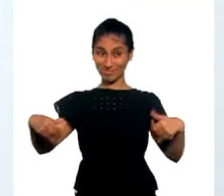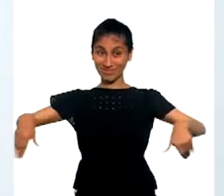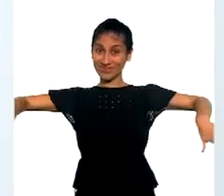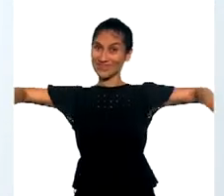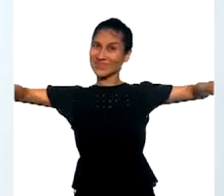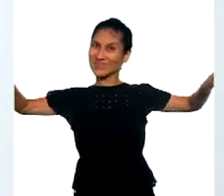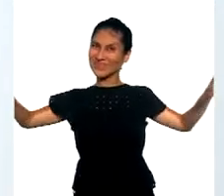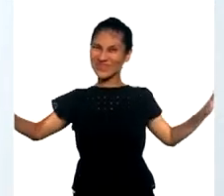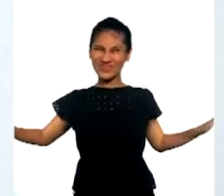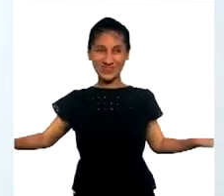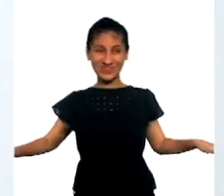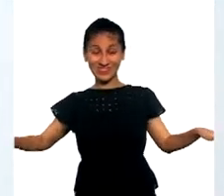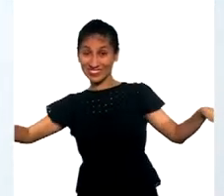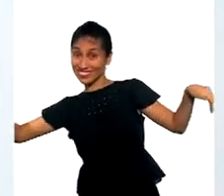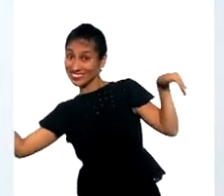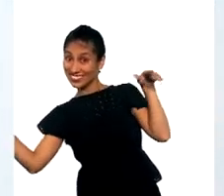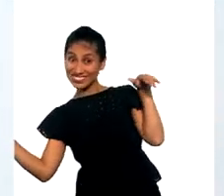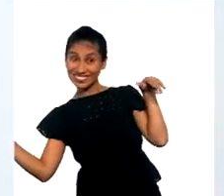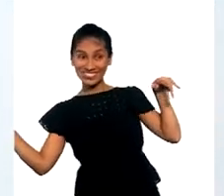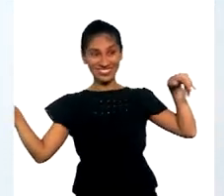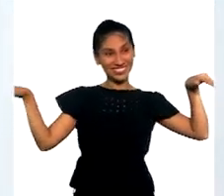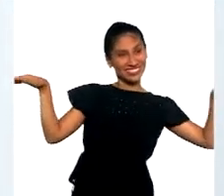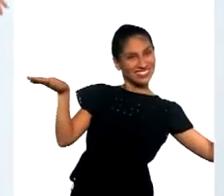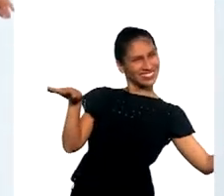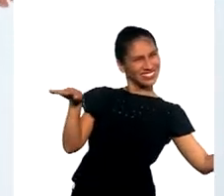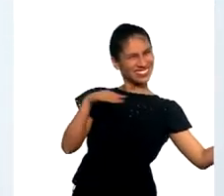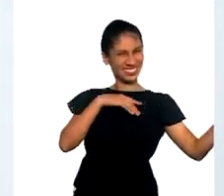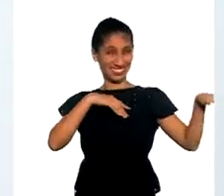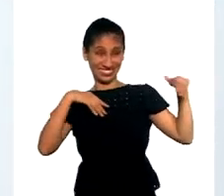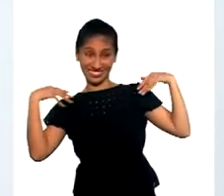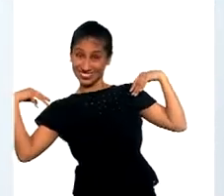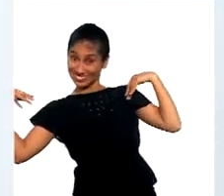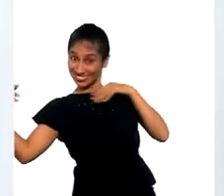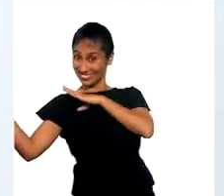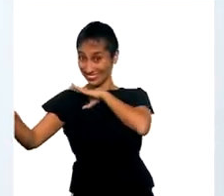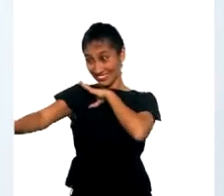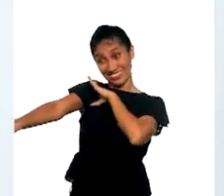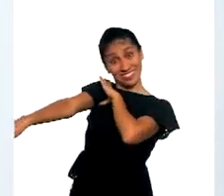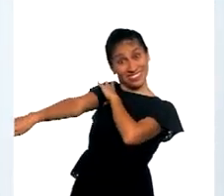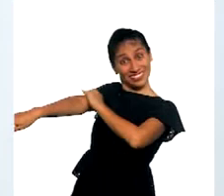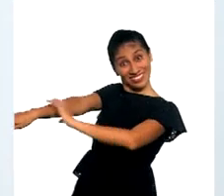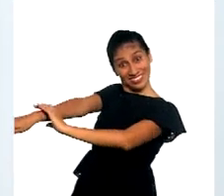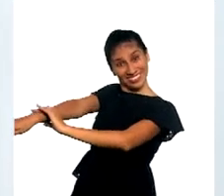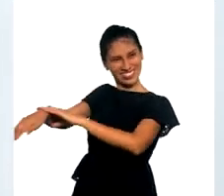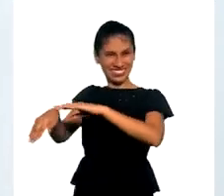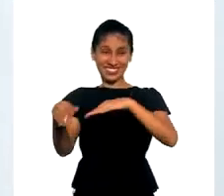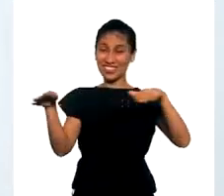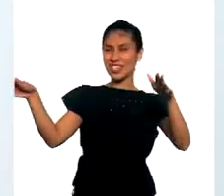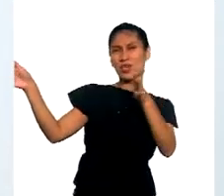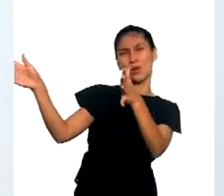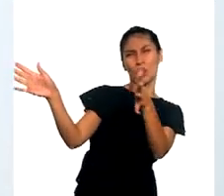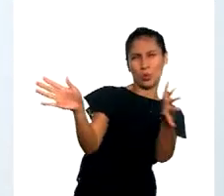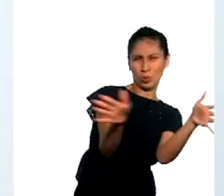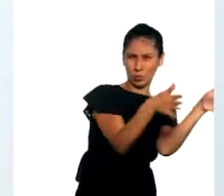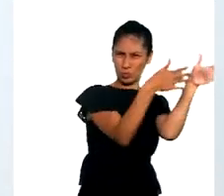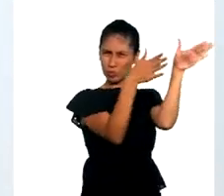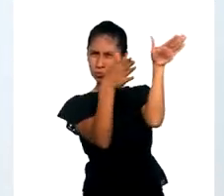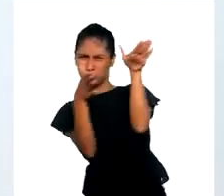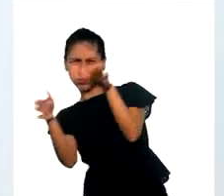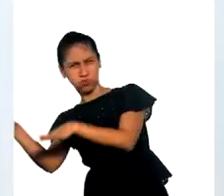técnicas y se va hay un lado hacia el otro se deja llevar por el viento así